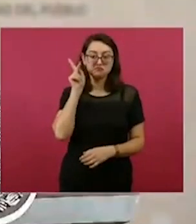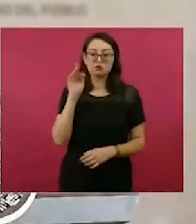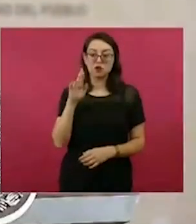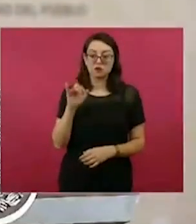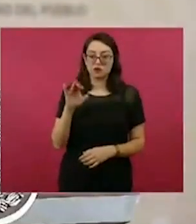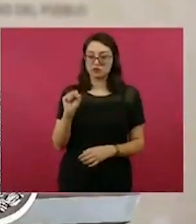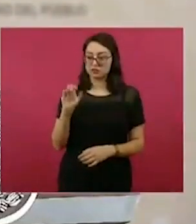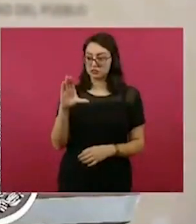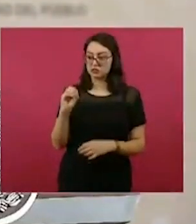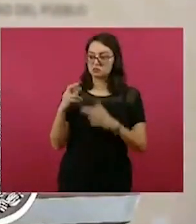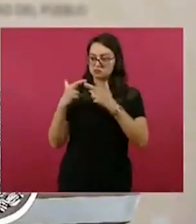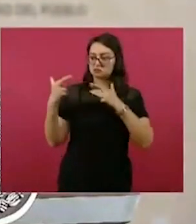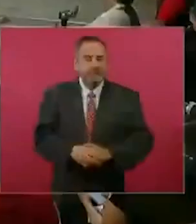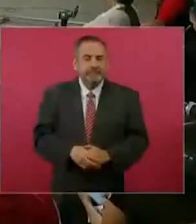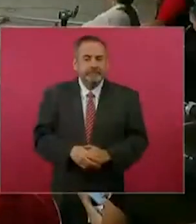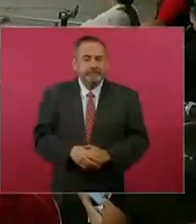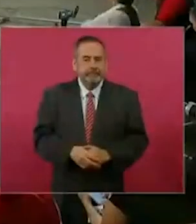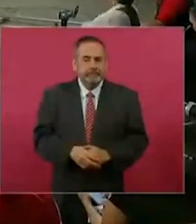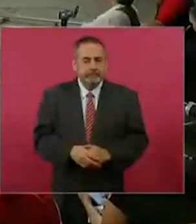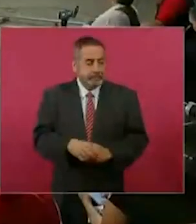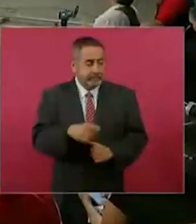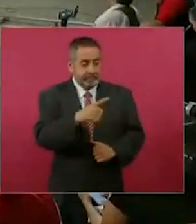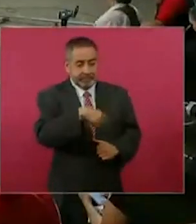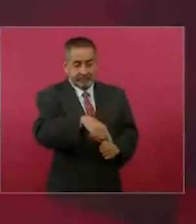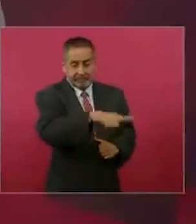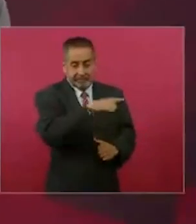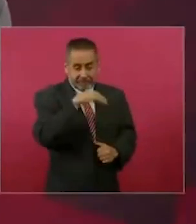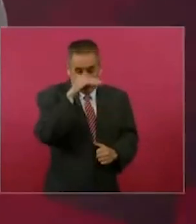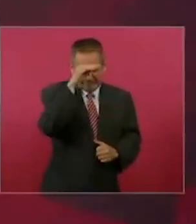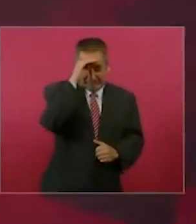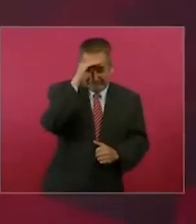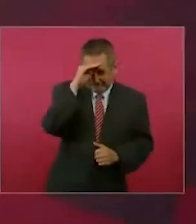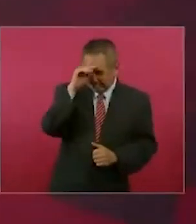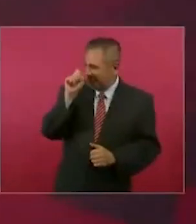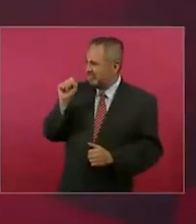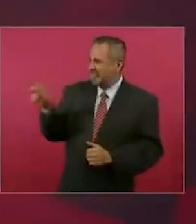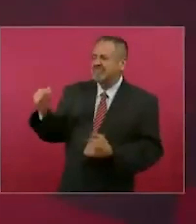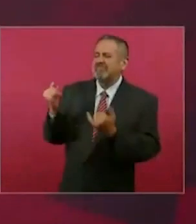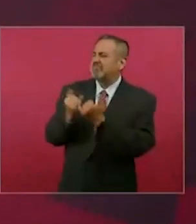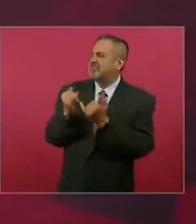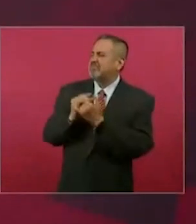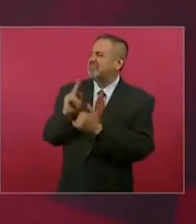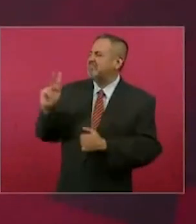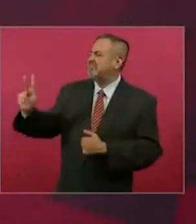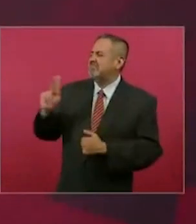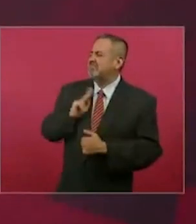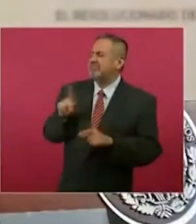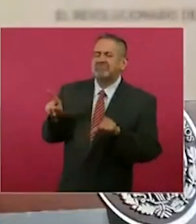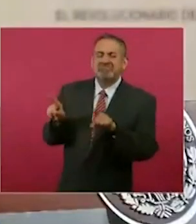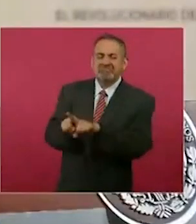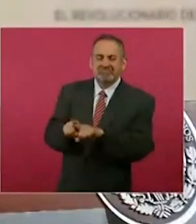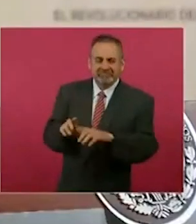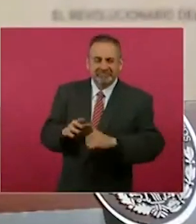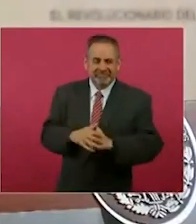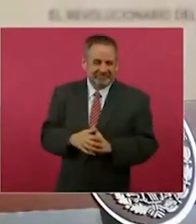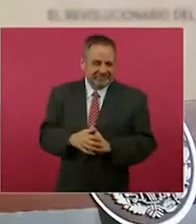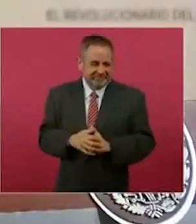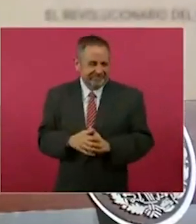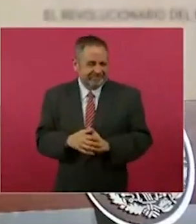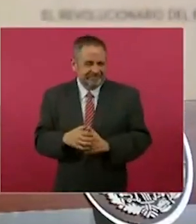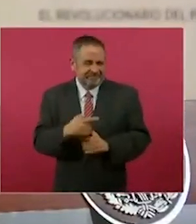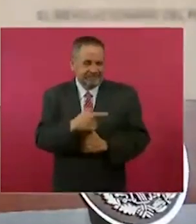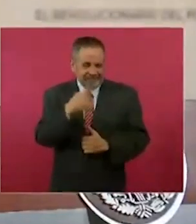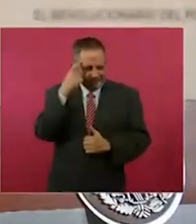año recordemos el presidente confía que en la siguiente legislatura ya haya mayoría de los